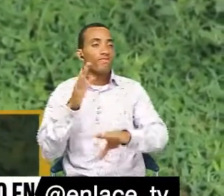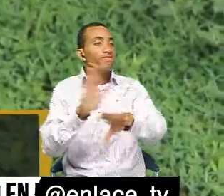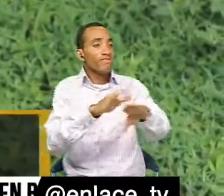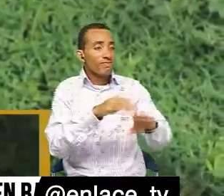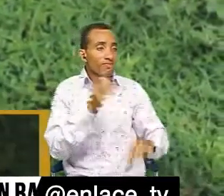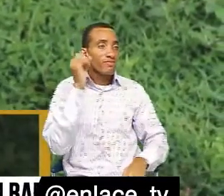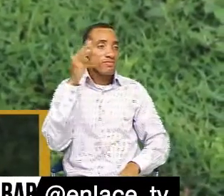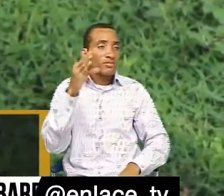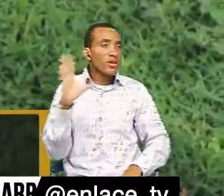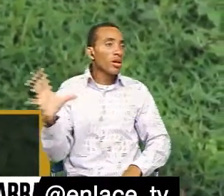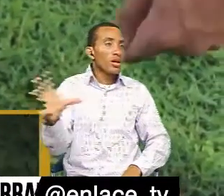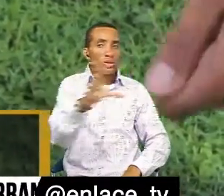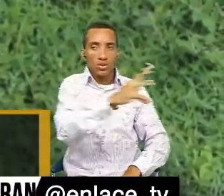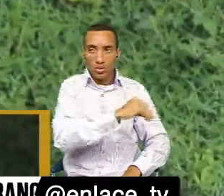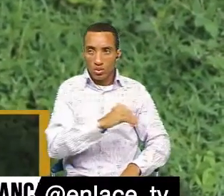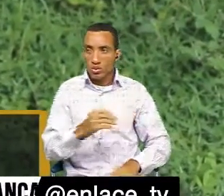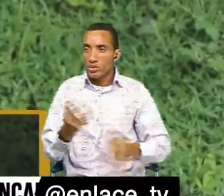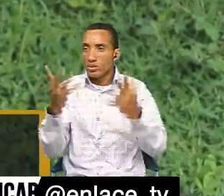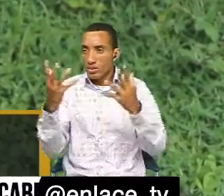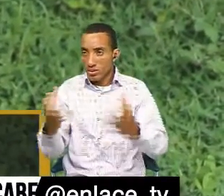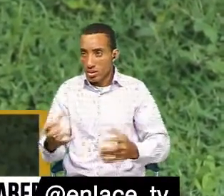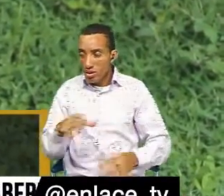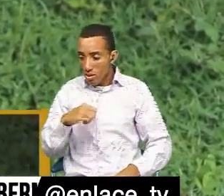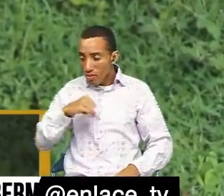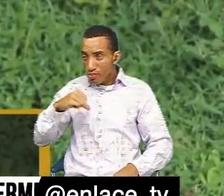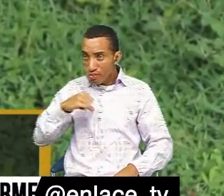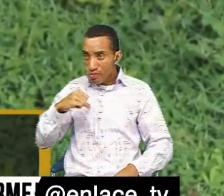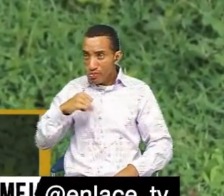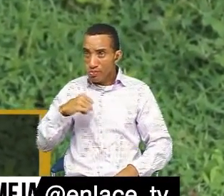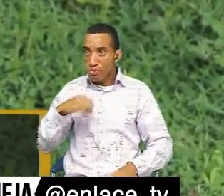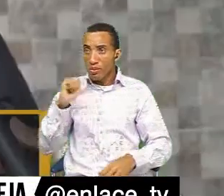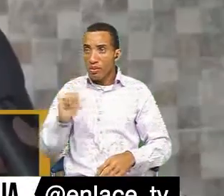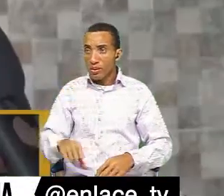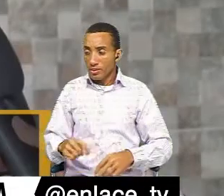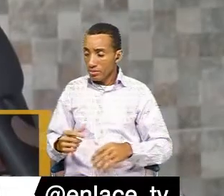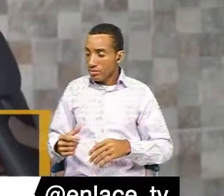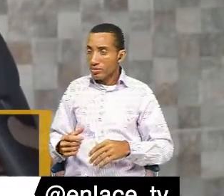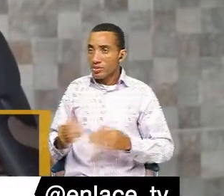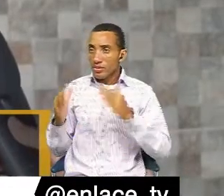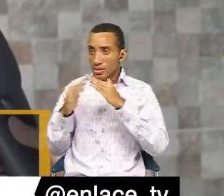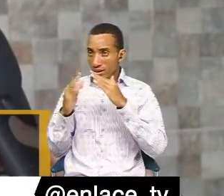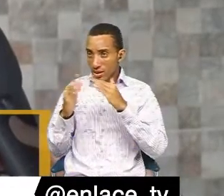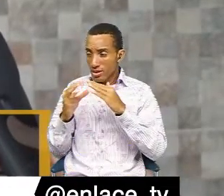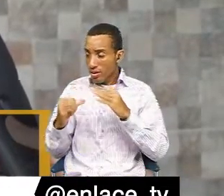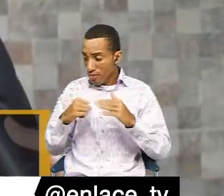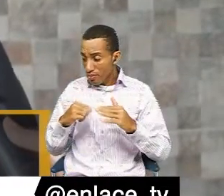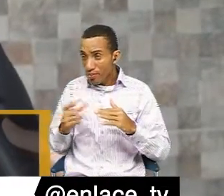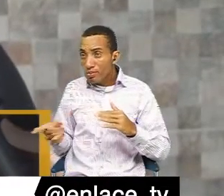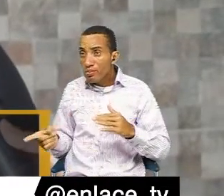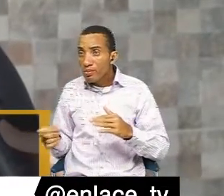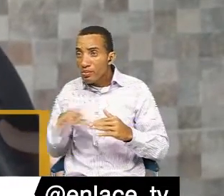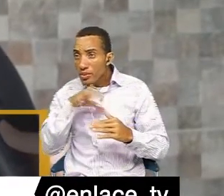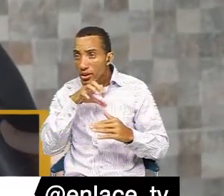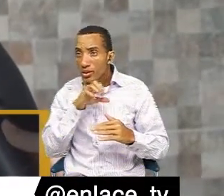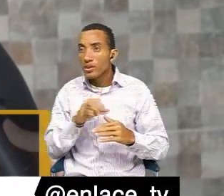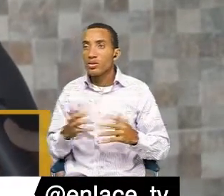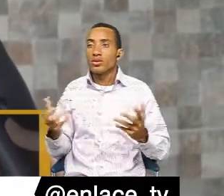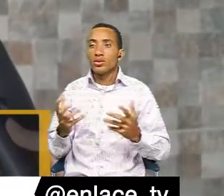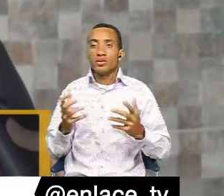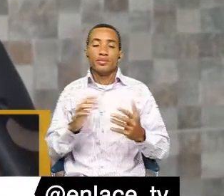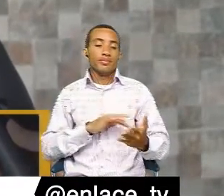a todos los barranqueños que tengan un perro de raza Pitbull en su vivienda. A las 4 de la tarde, Parque Escabel.